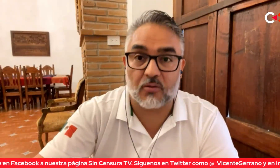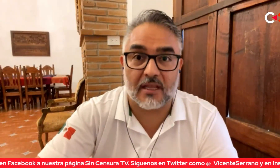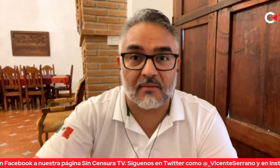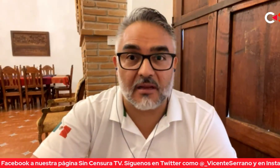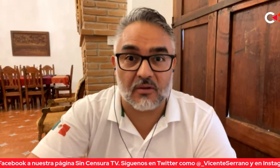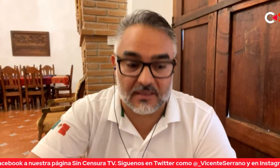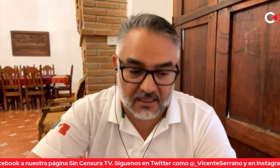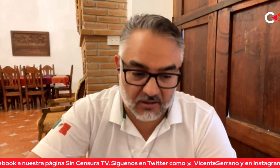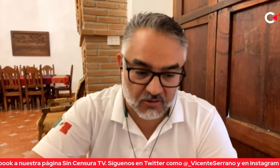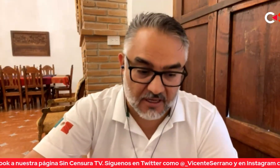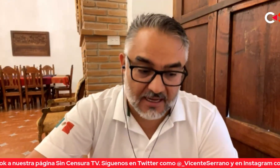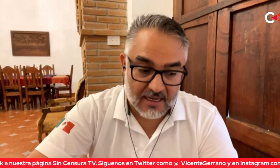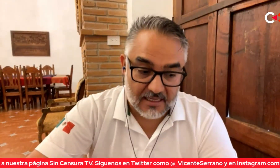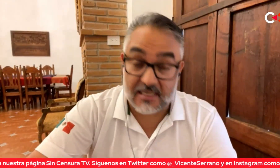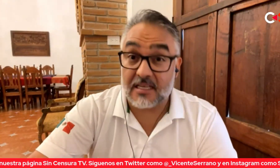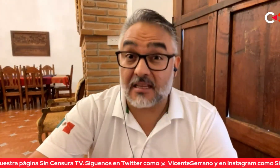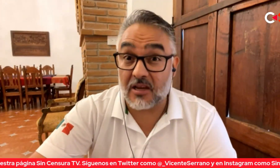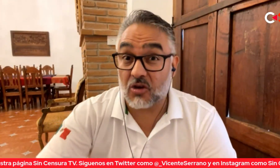2 de octubre de